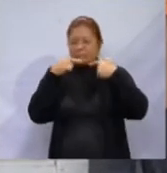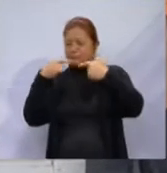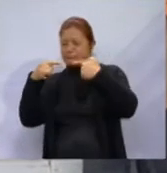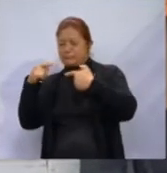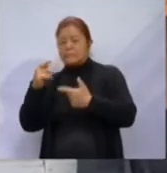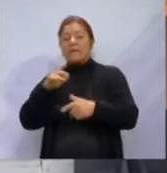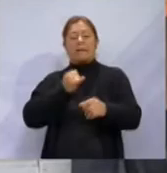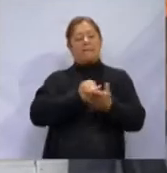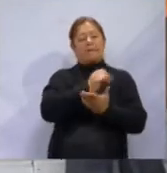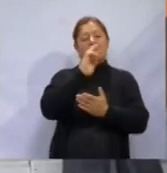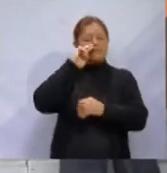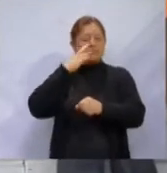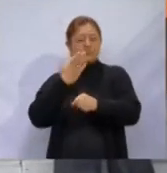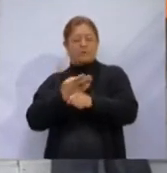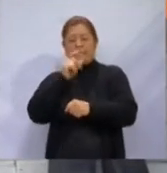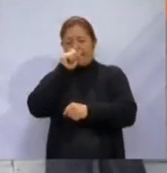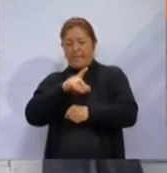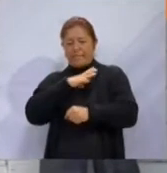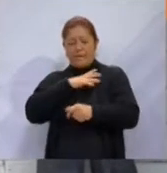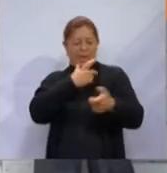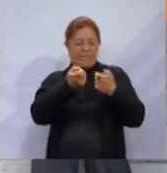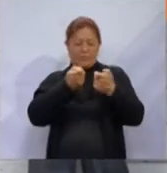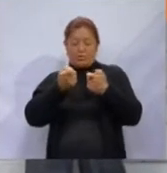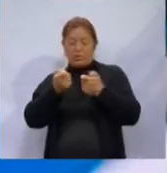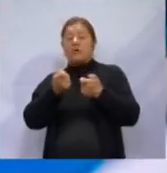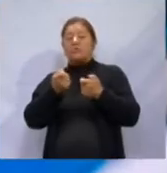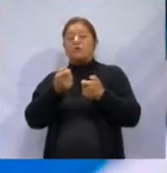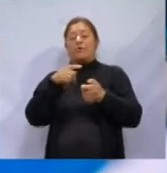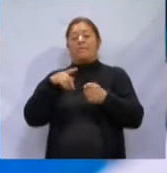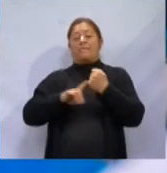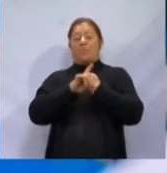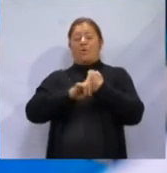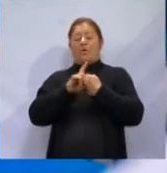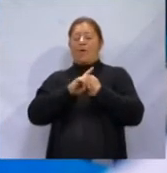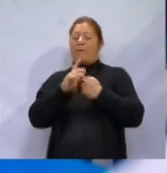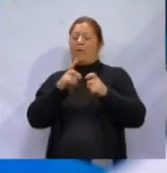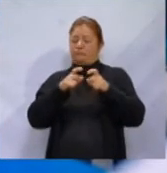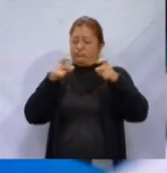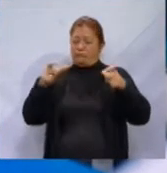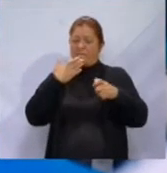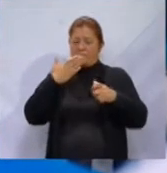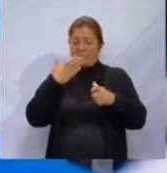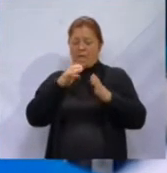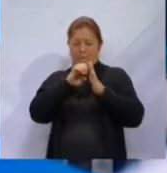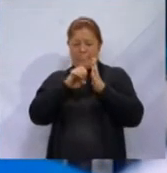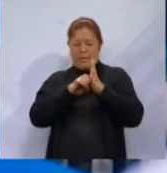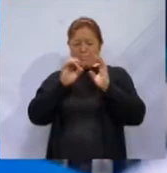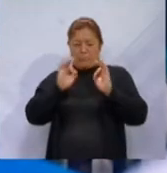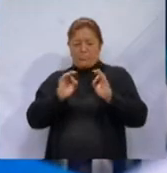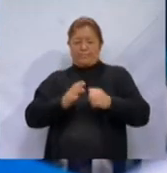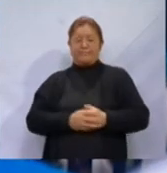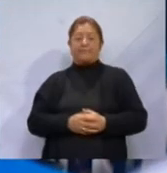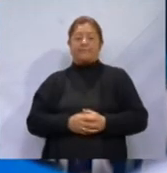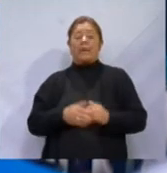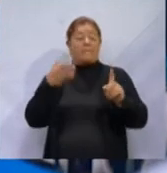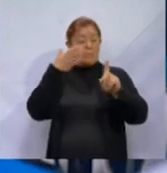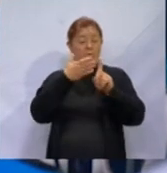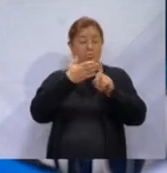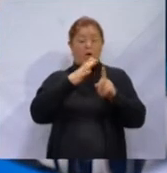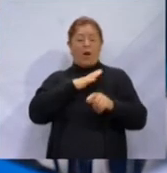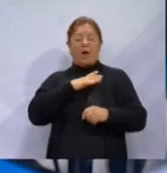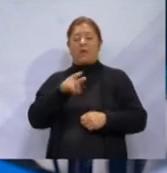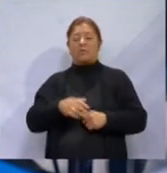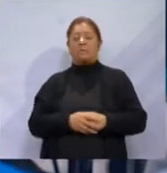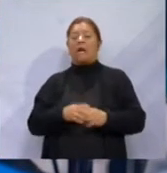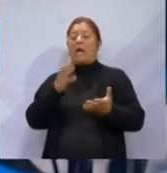decisiones responsables y aprender a manejar situaciones retadoras de manera constructiva y ética. Los propósitos generales son lograr